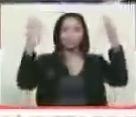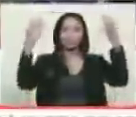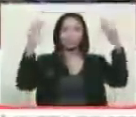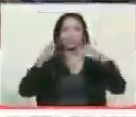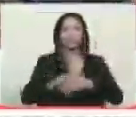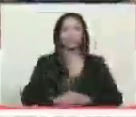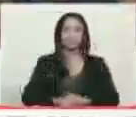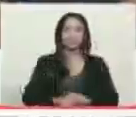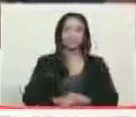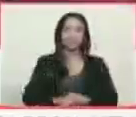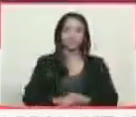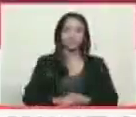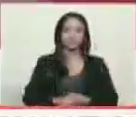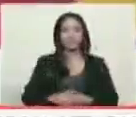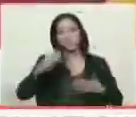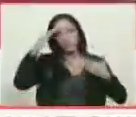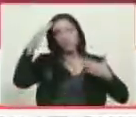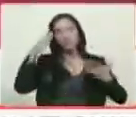saludo solidario.